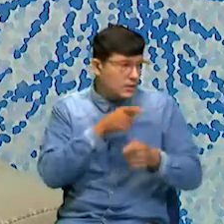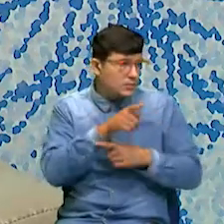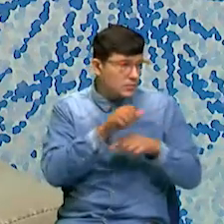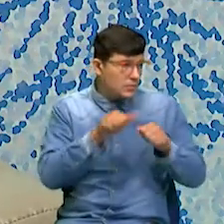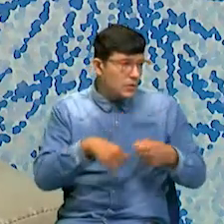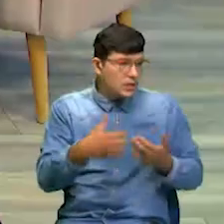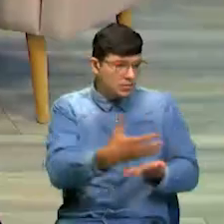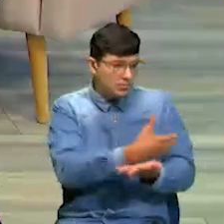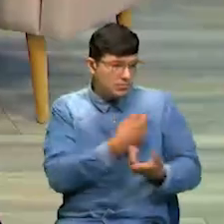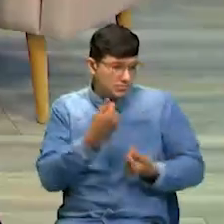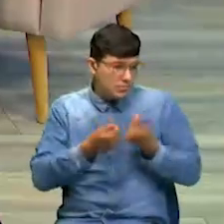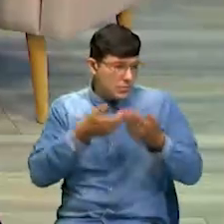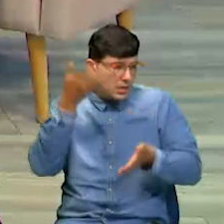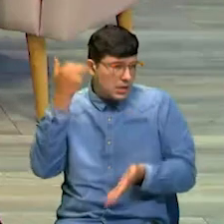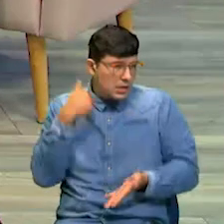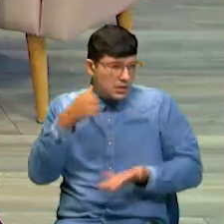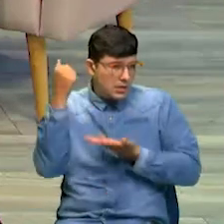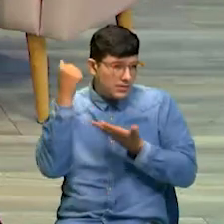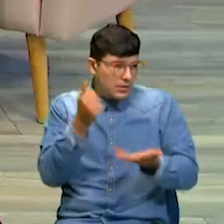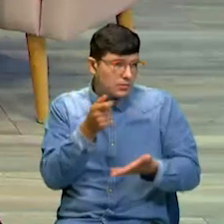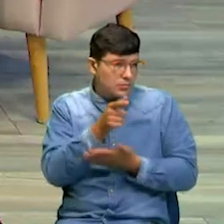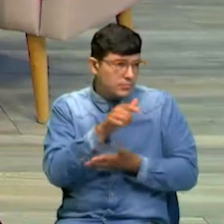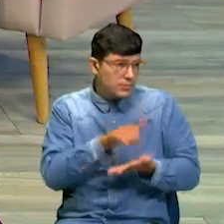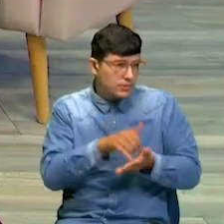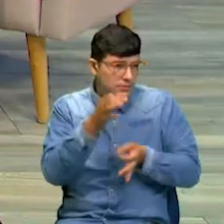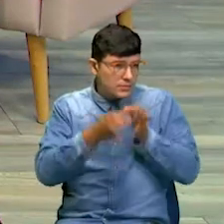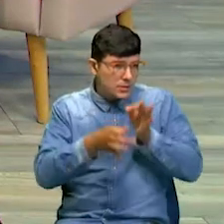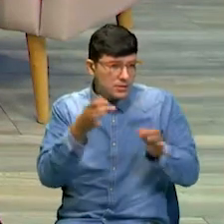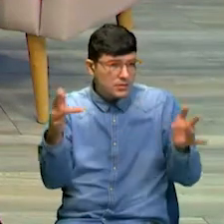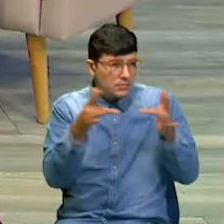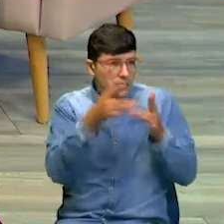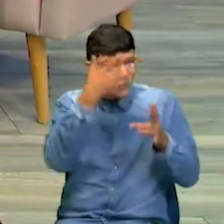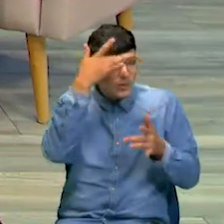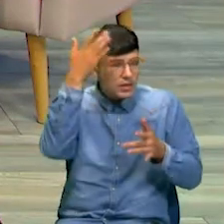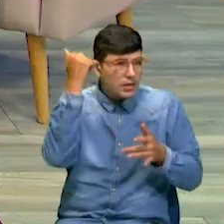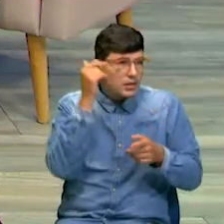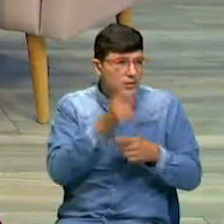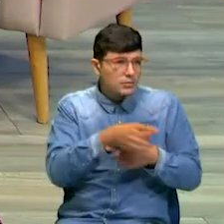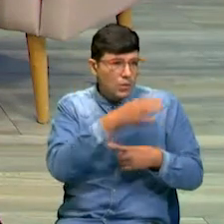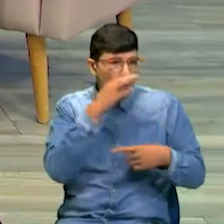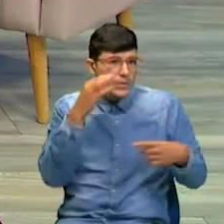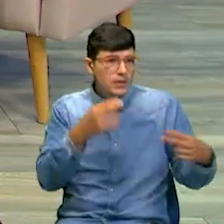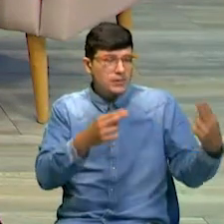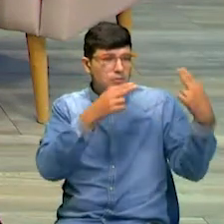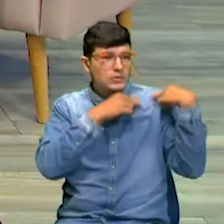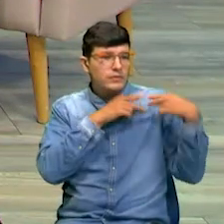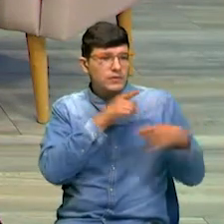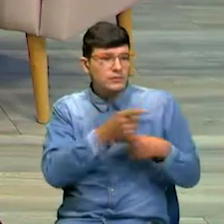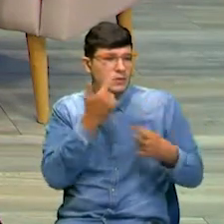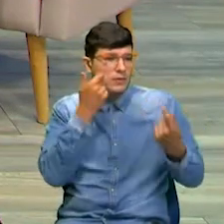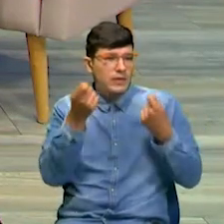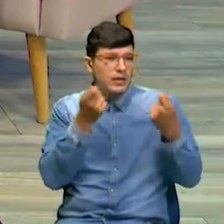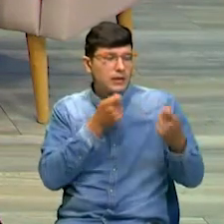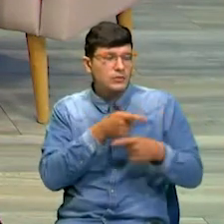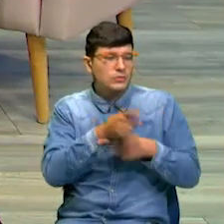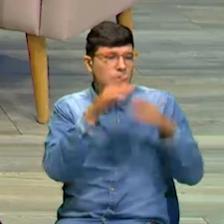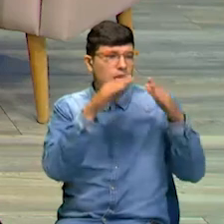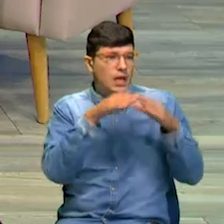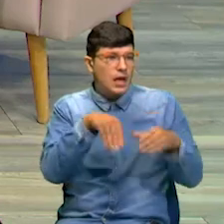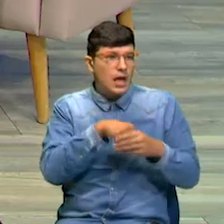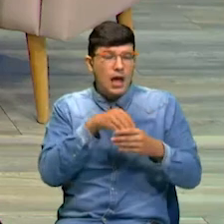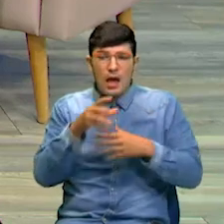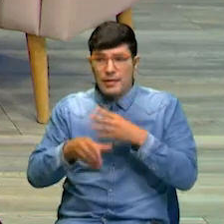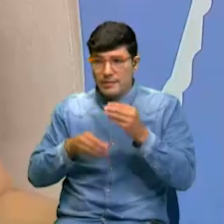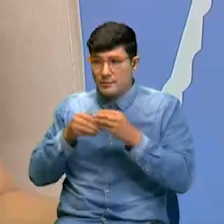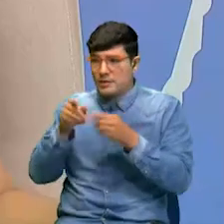obtenga lo que en justicia le corresponde, porque ha sido él el que ha estado al frente del bien. Sí, claro, y además que él demuestre